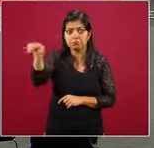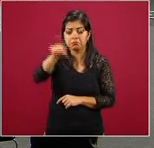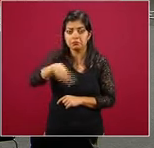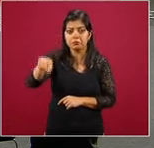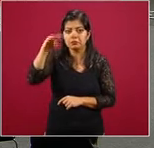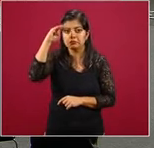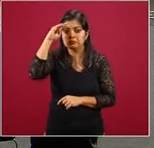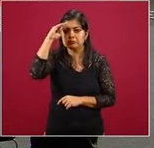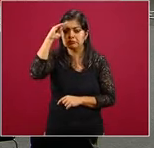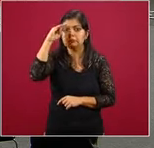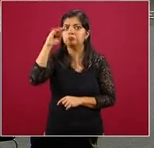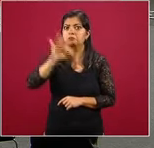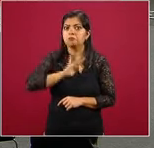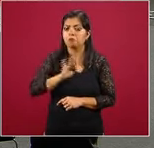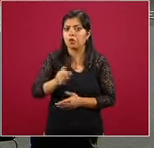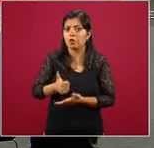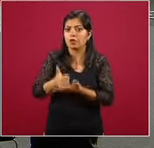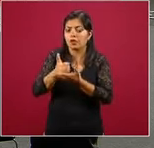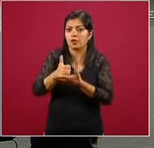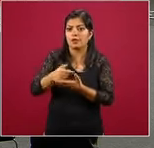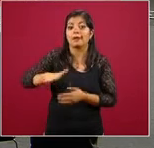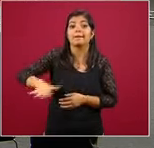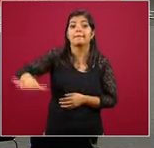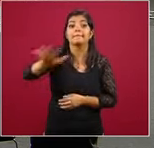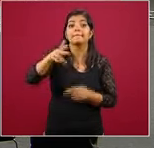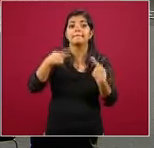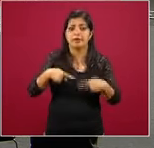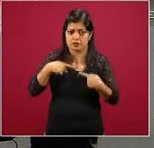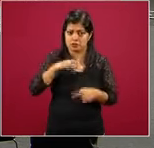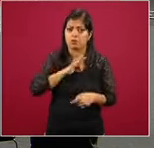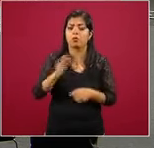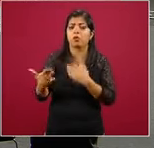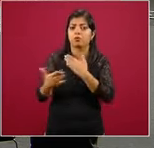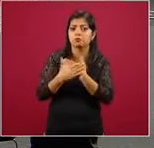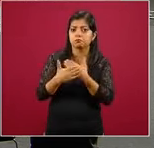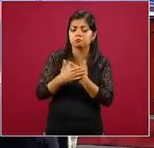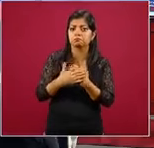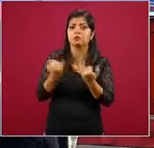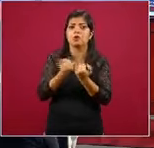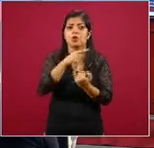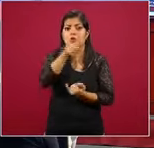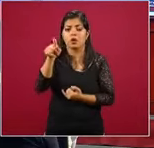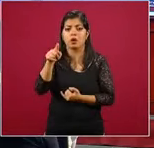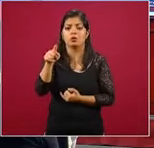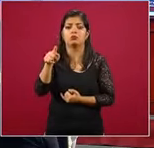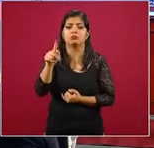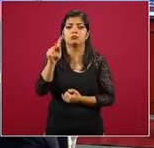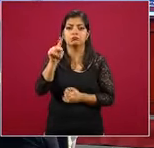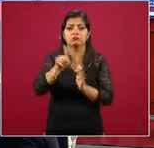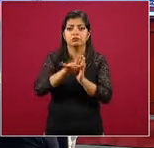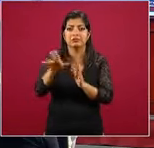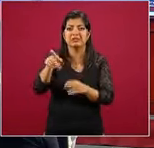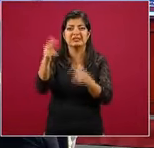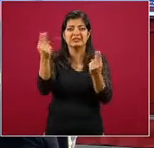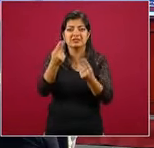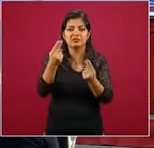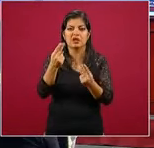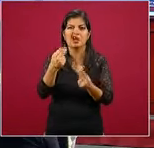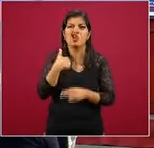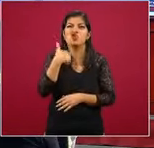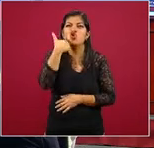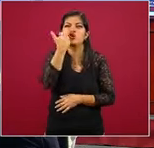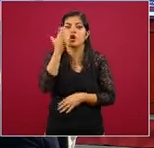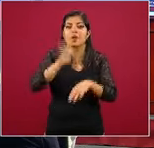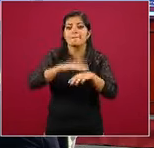consideren que les resulta útil, la ciudadanía lo puede hacer, los comunicadoras y comunicadores, si consideran algo que les gustaría